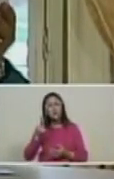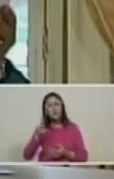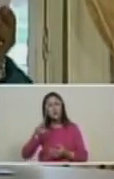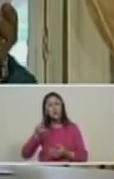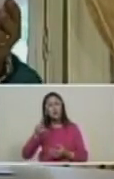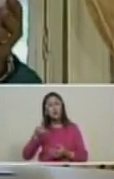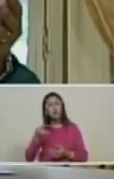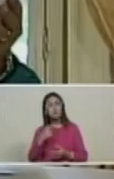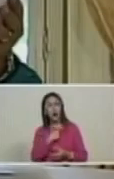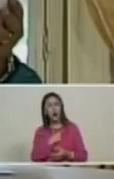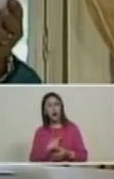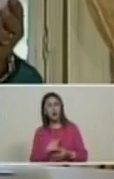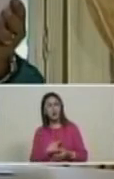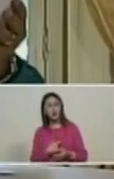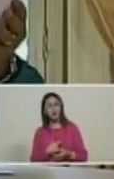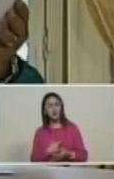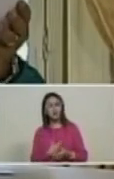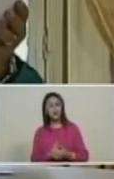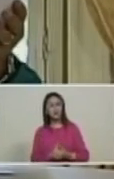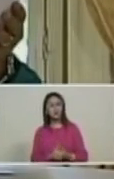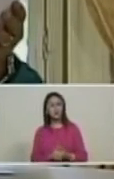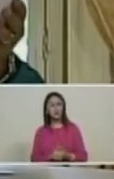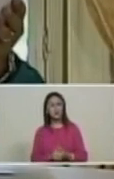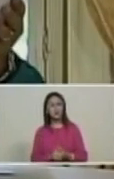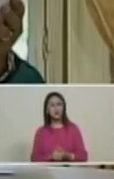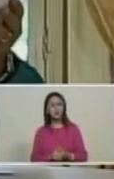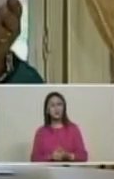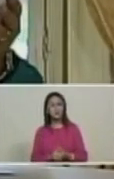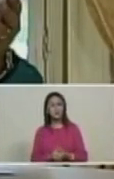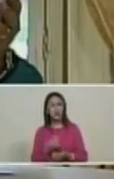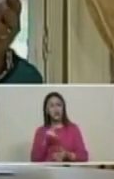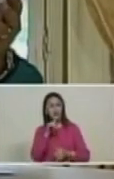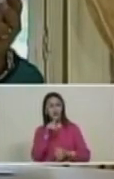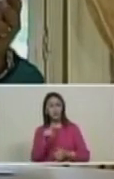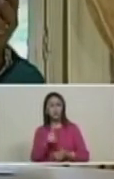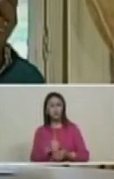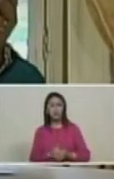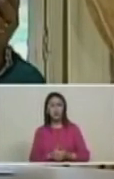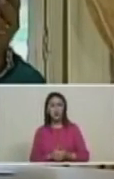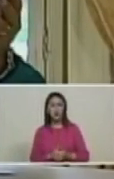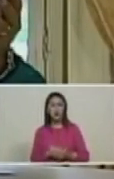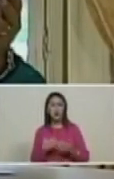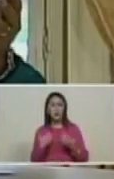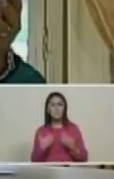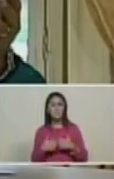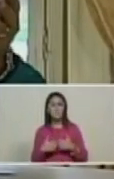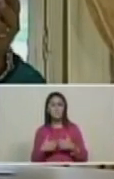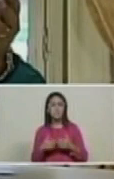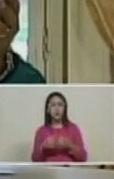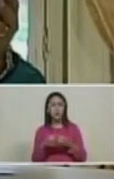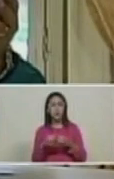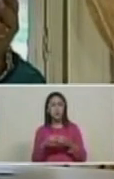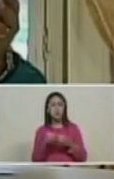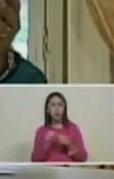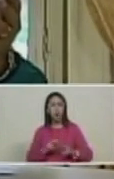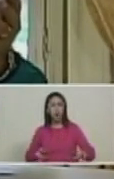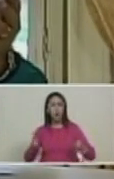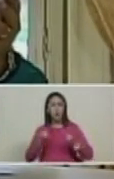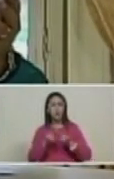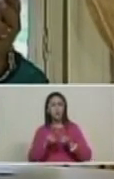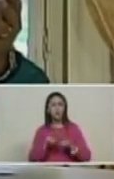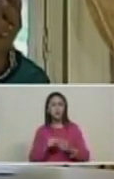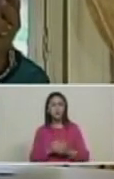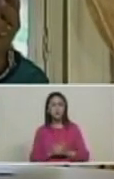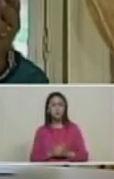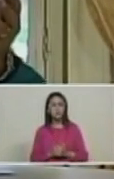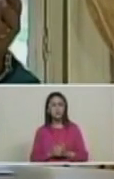con un carnet de ACNUR aquí. Ya ACNUR tiene la denuncia. Y le hacían firmar un papel donde se declaraban perseguidos